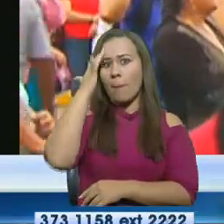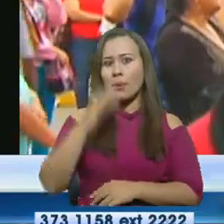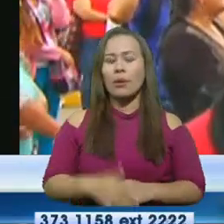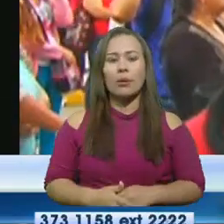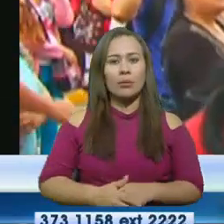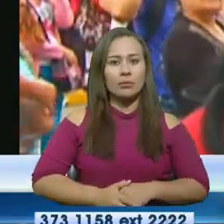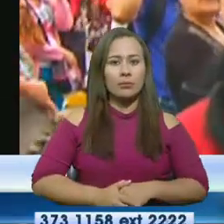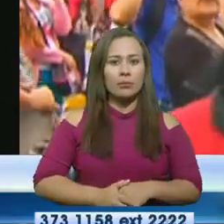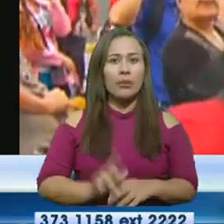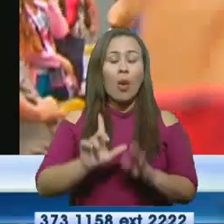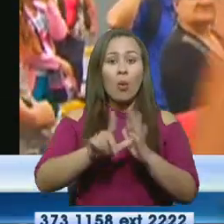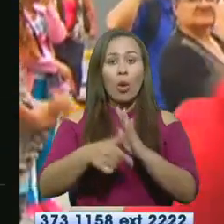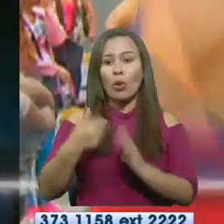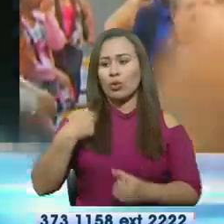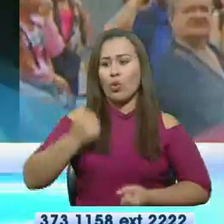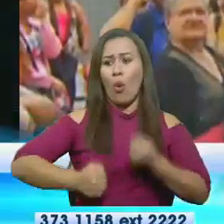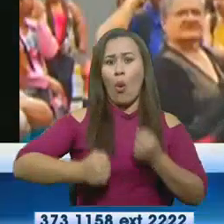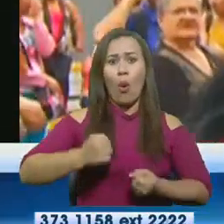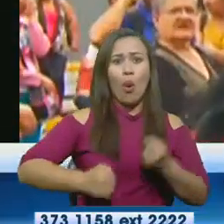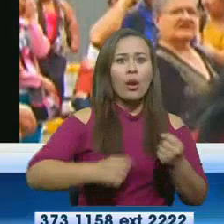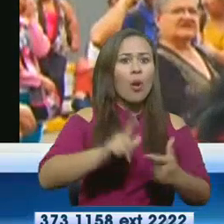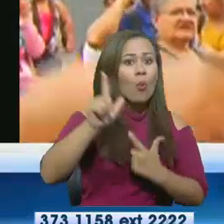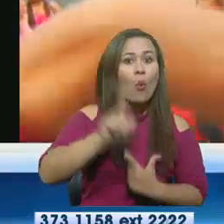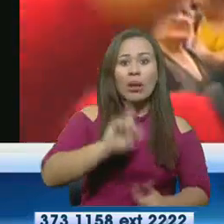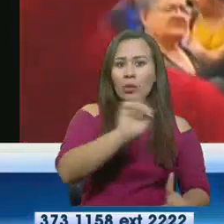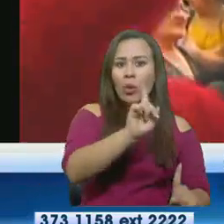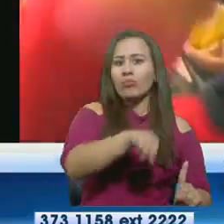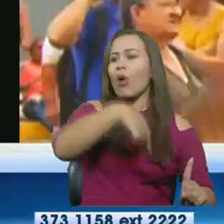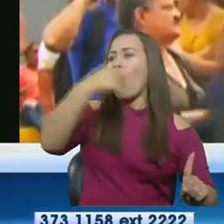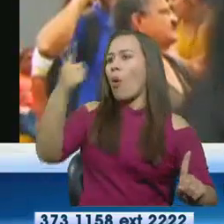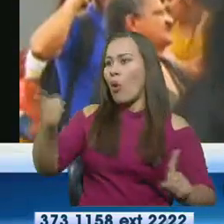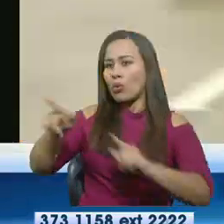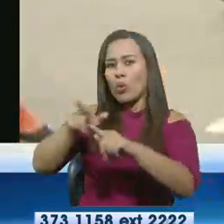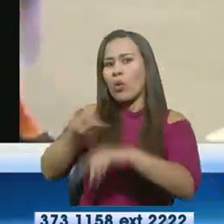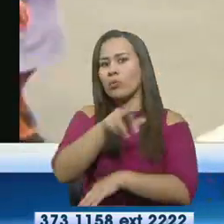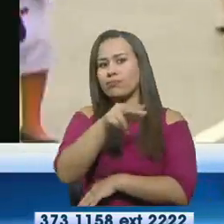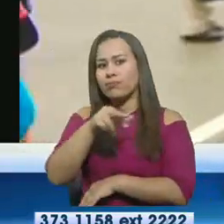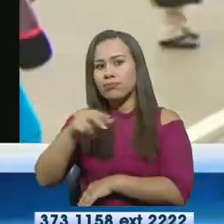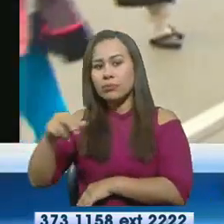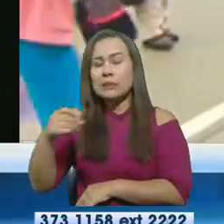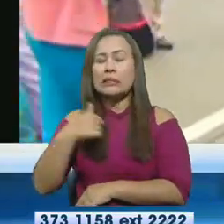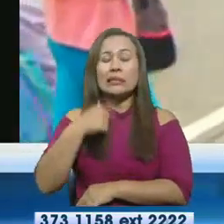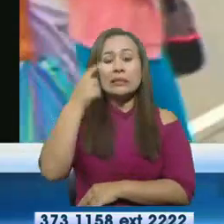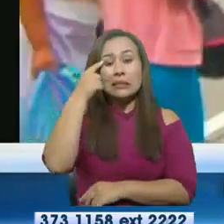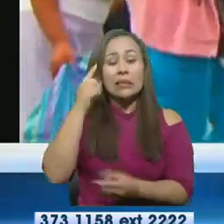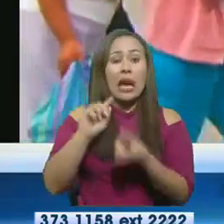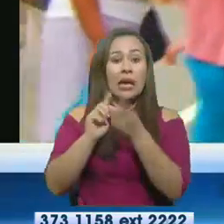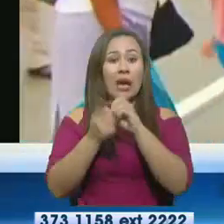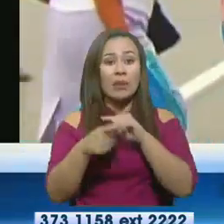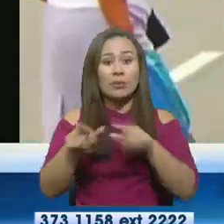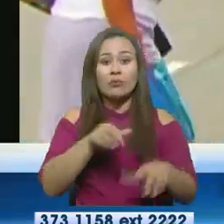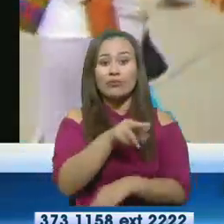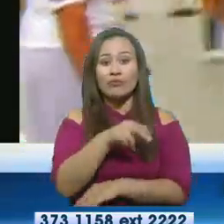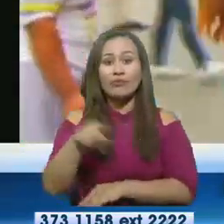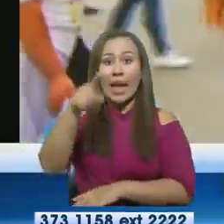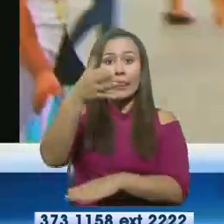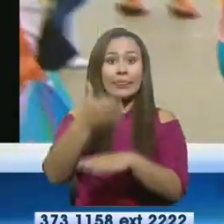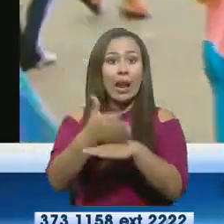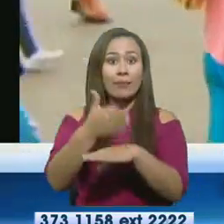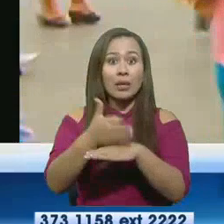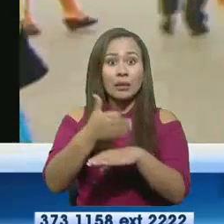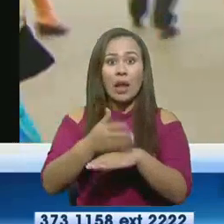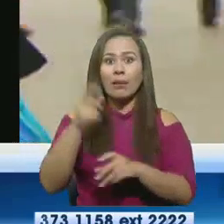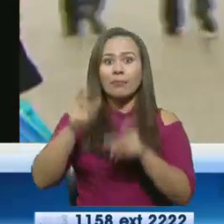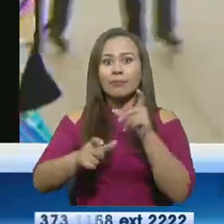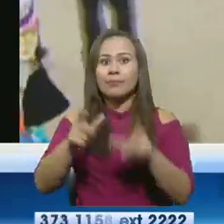Y luego ya nosotros correr para acá y el guardia dijo que no, que corriéramos para allá. En la terminal terrestre de Guayaquil nadie lo pensó dos